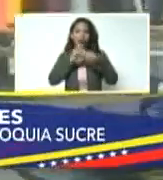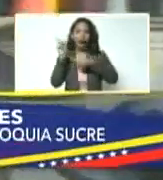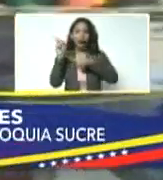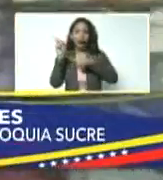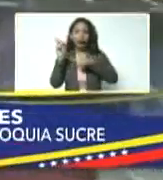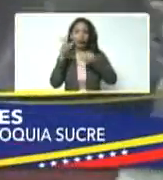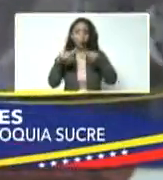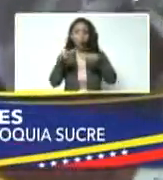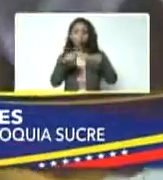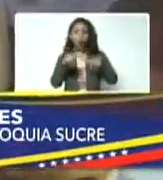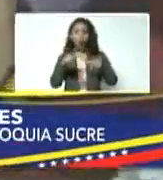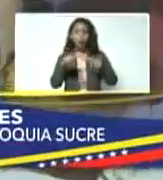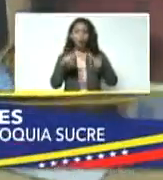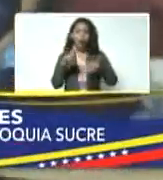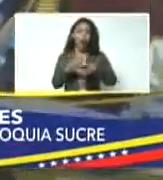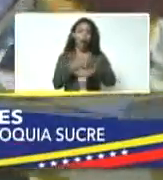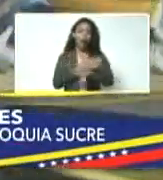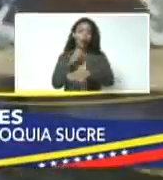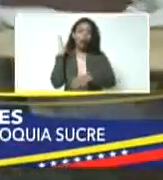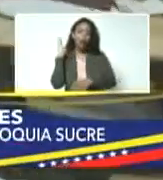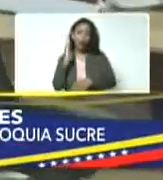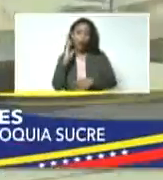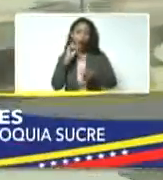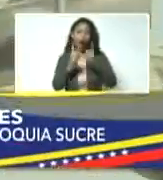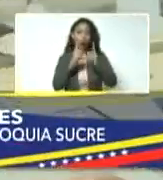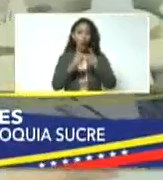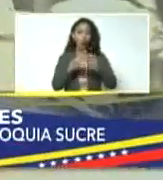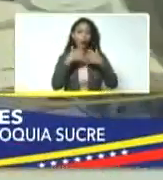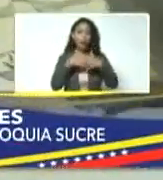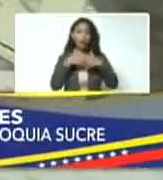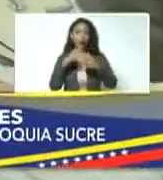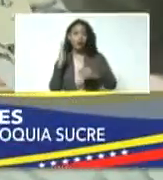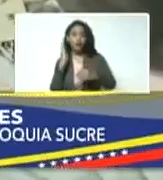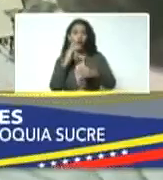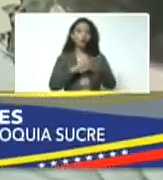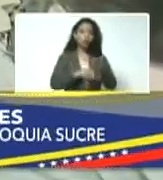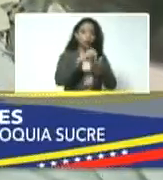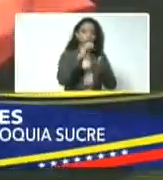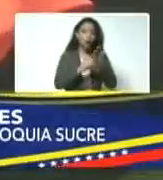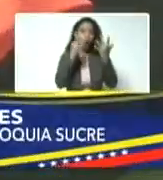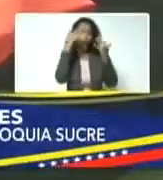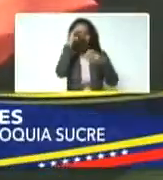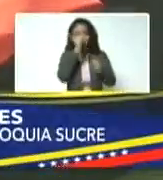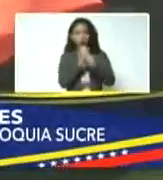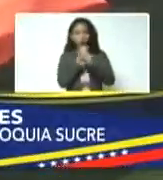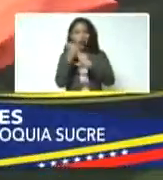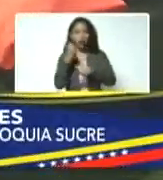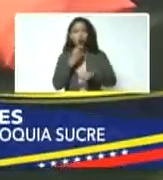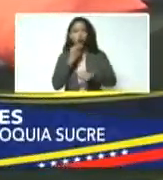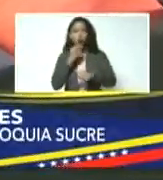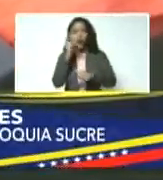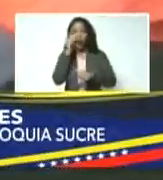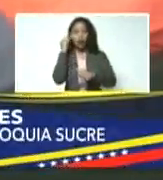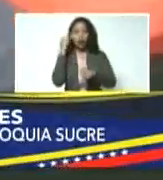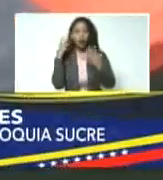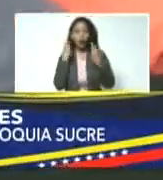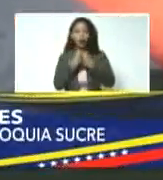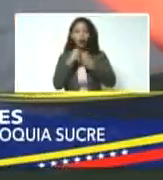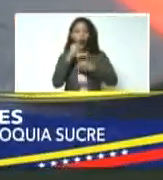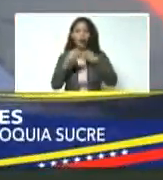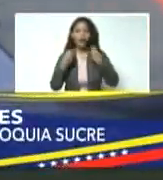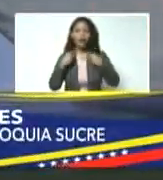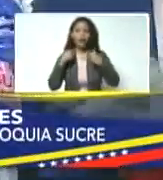un espacio antes que venían algunos empresarios y contrataban la mano de obra de estas muchachas, de estos compañeros que hacen